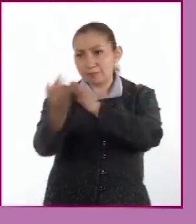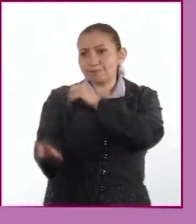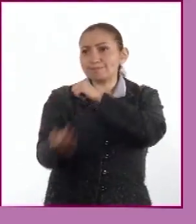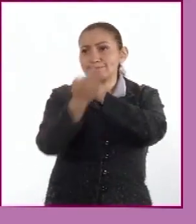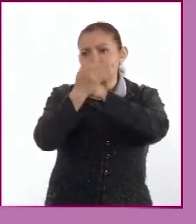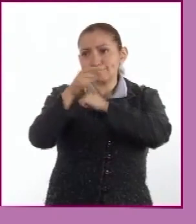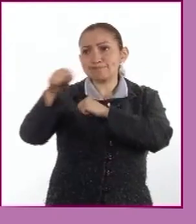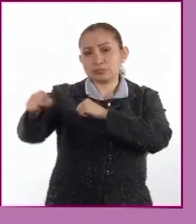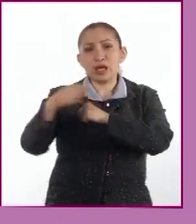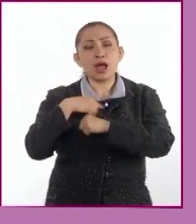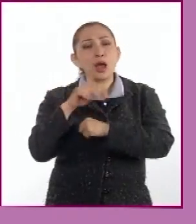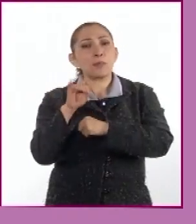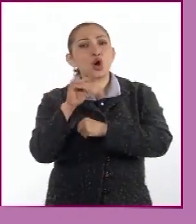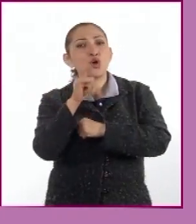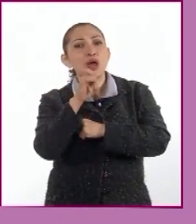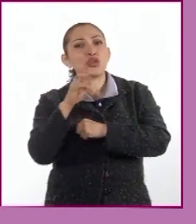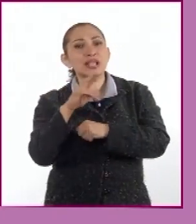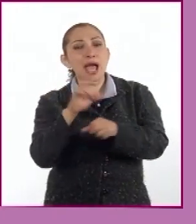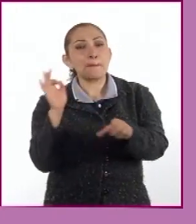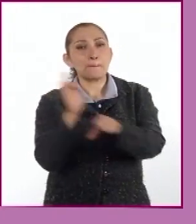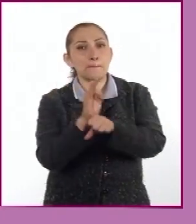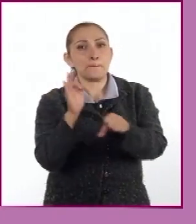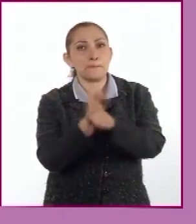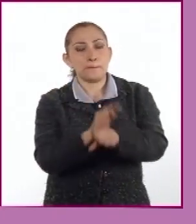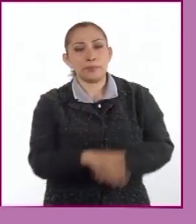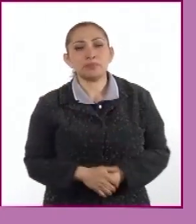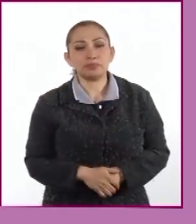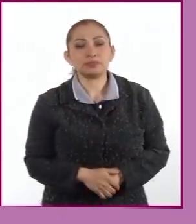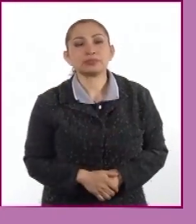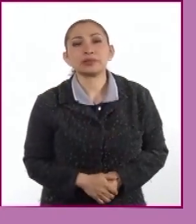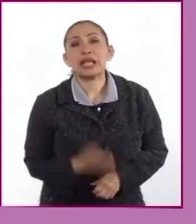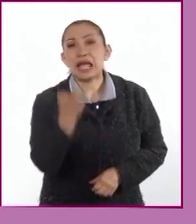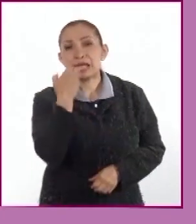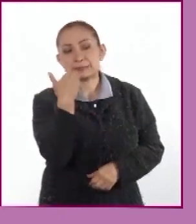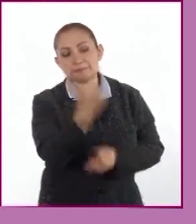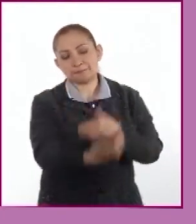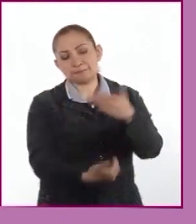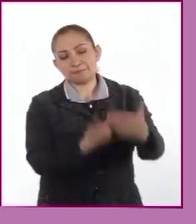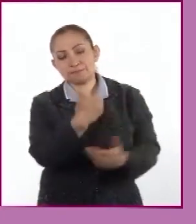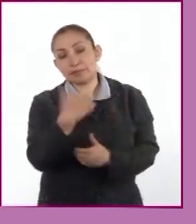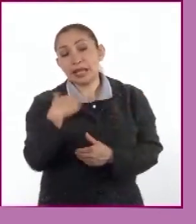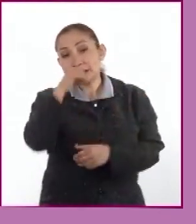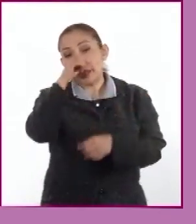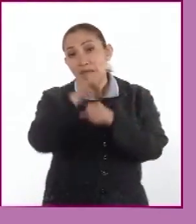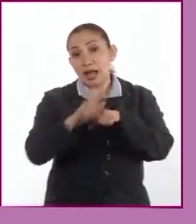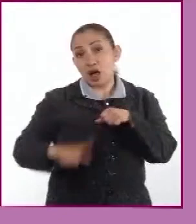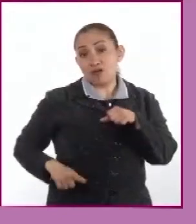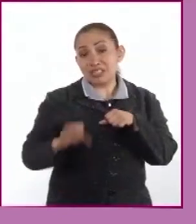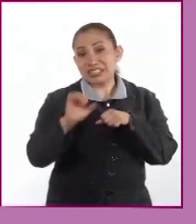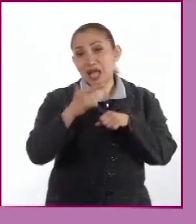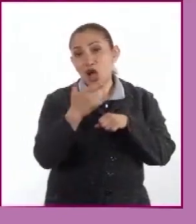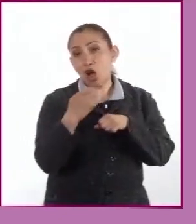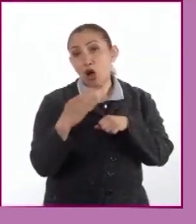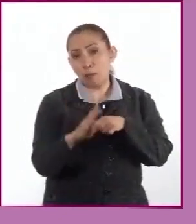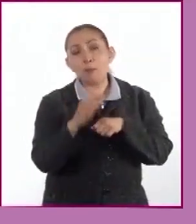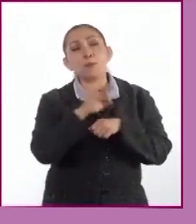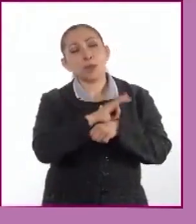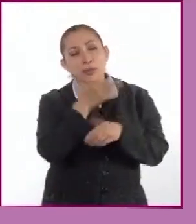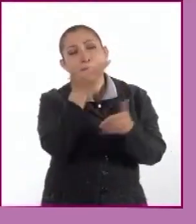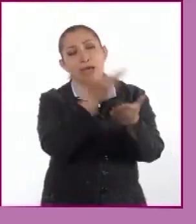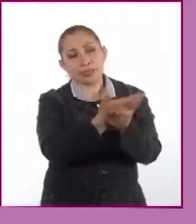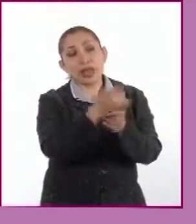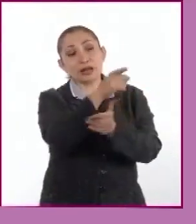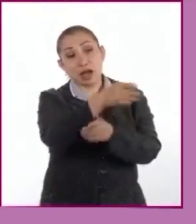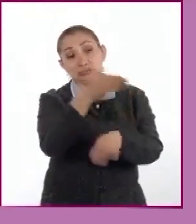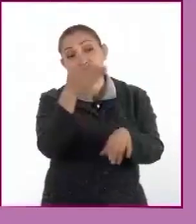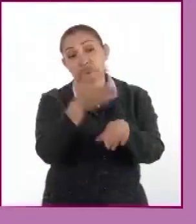intervengan las Procuradurías de Protección competentes. En este proceso, la Secretaría de Gobernación señala que se podrá solicitar que se